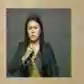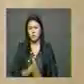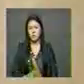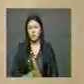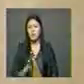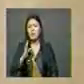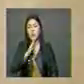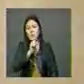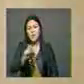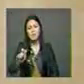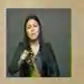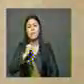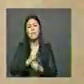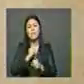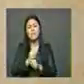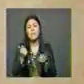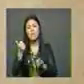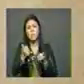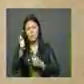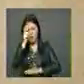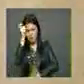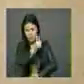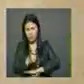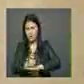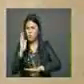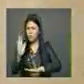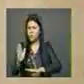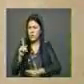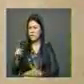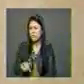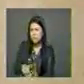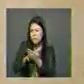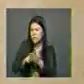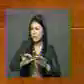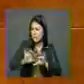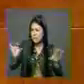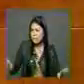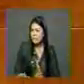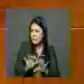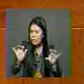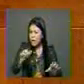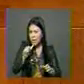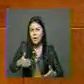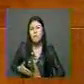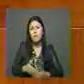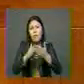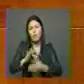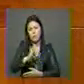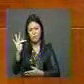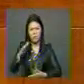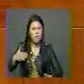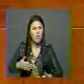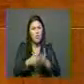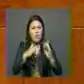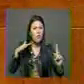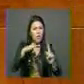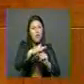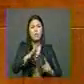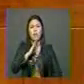actuaciones de los servidores de la Procuraduría General de la Nación cuando promueven acciones de tutela para oponerse al matrimonio de personas del mismo